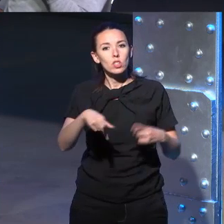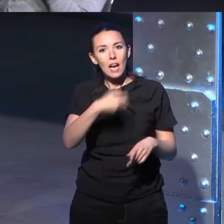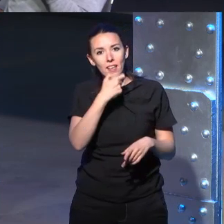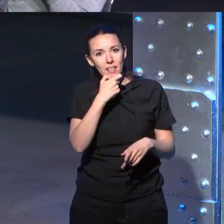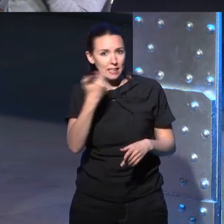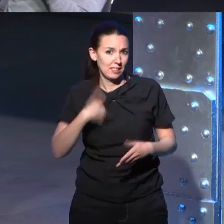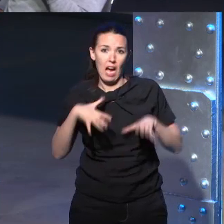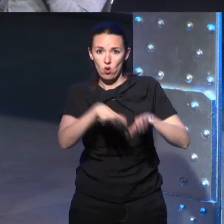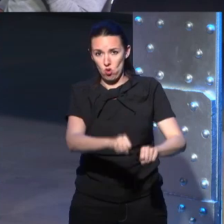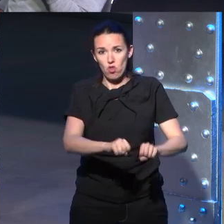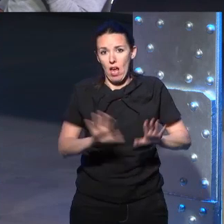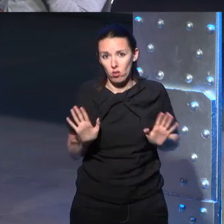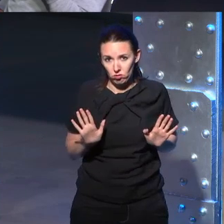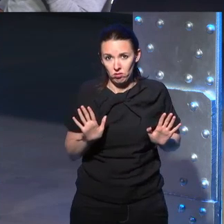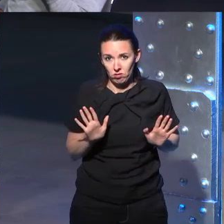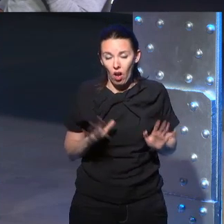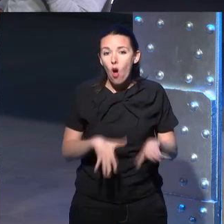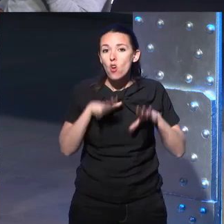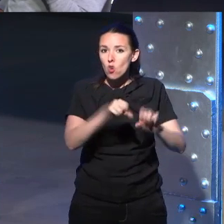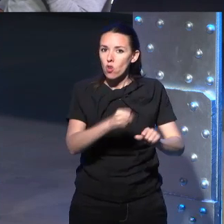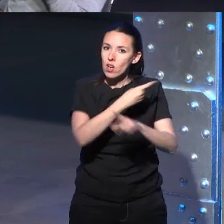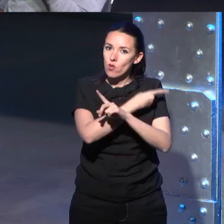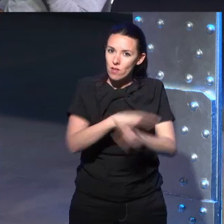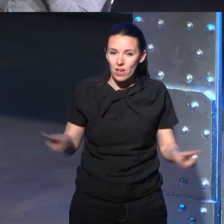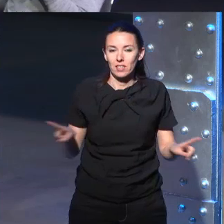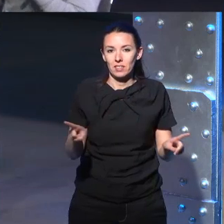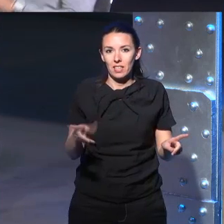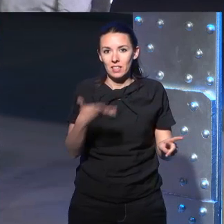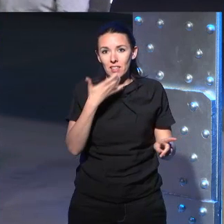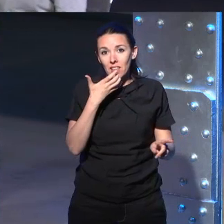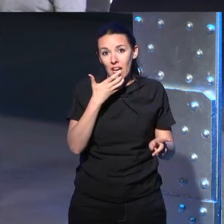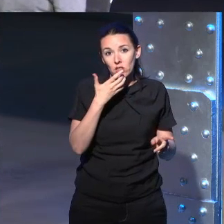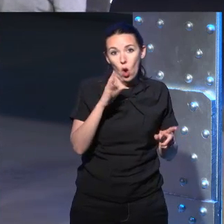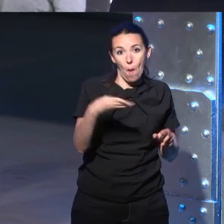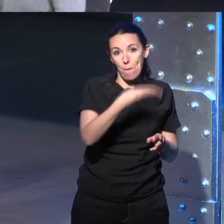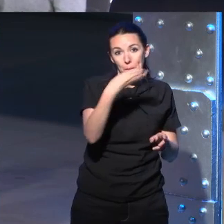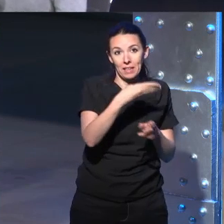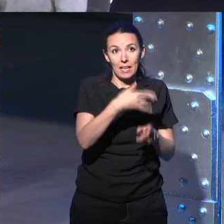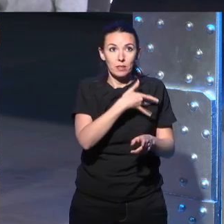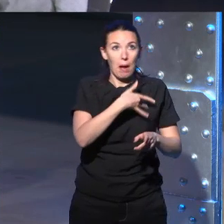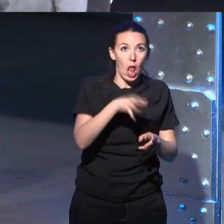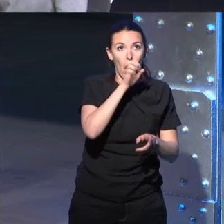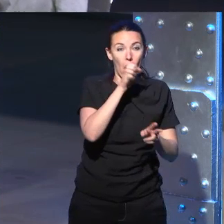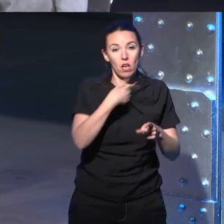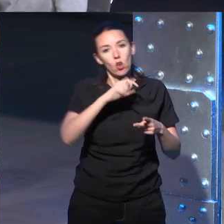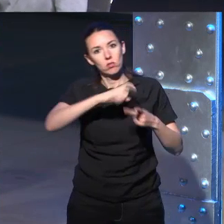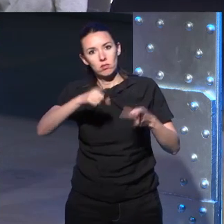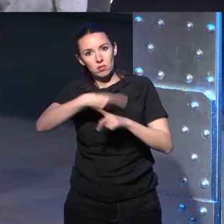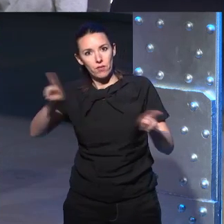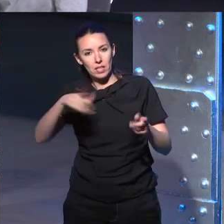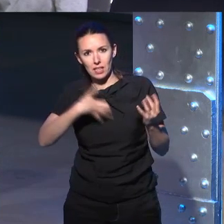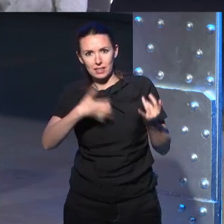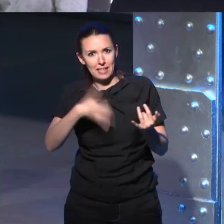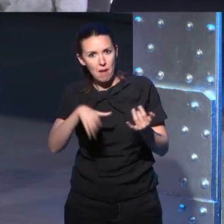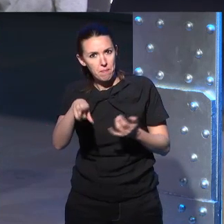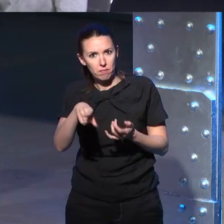colonizados. Uh-huh. Exacto. Pero si la colonización era distinto, el She Loves Me, yeah, yeah, yeah, contra esta cosa que hacía Hendrix, que a mí nos